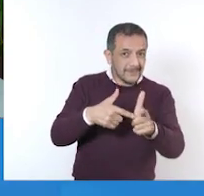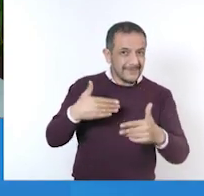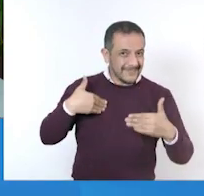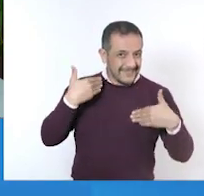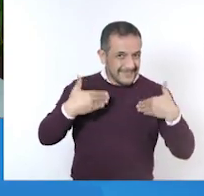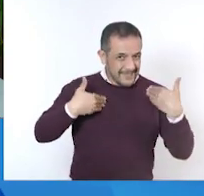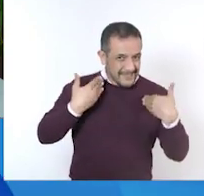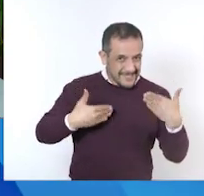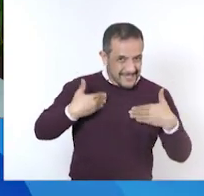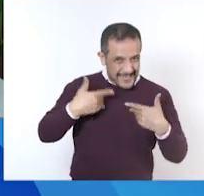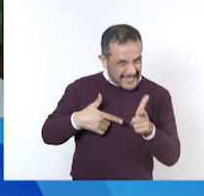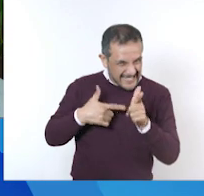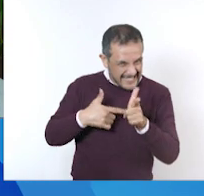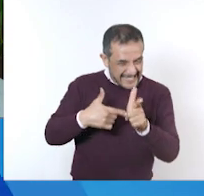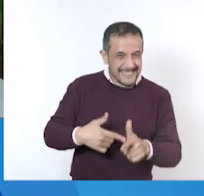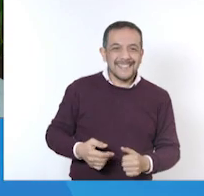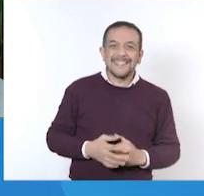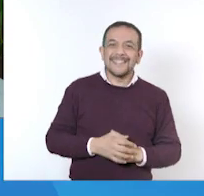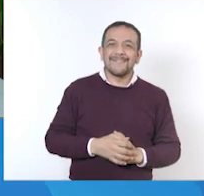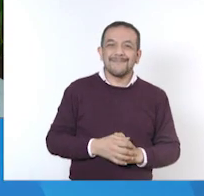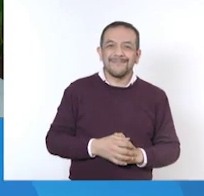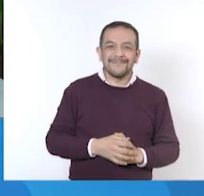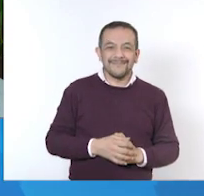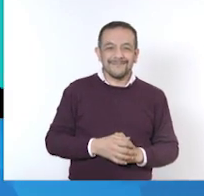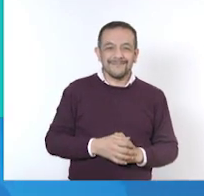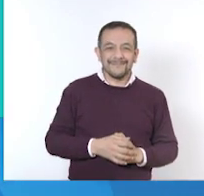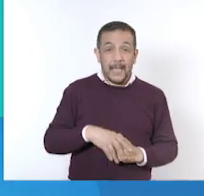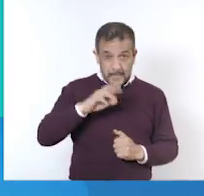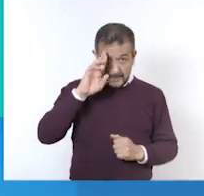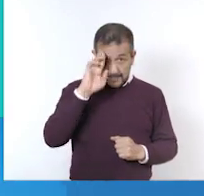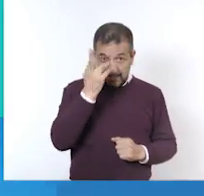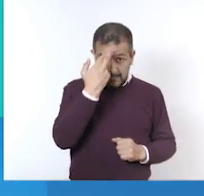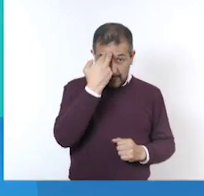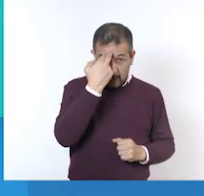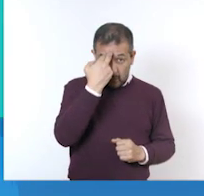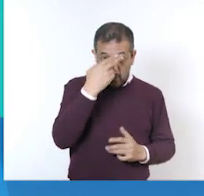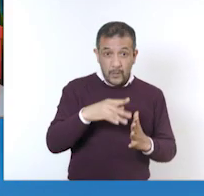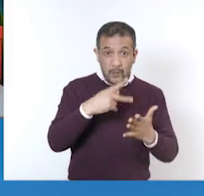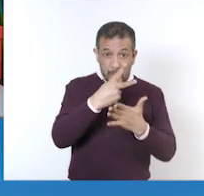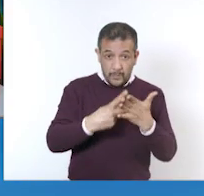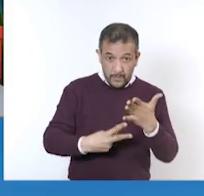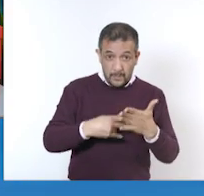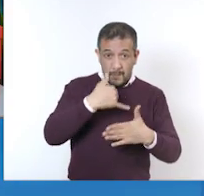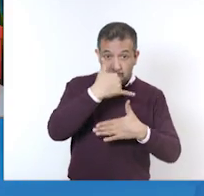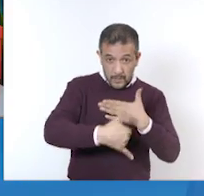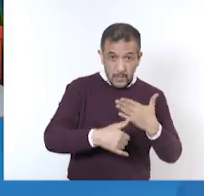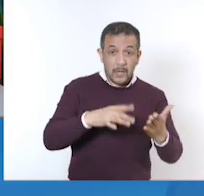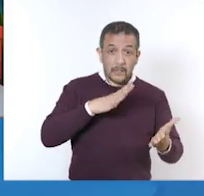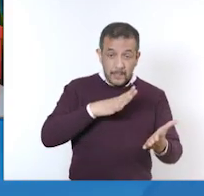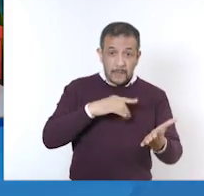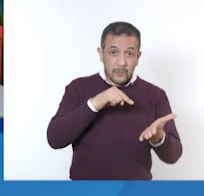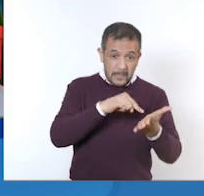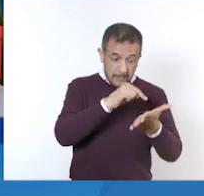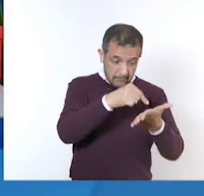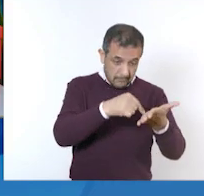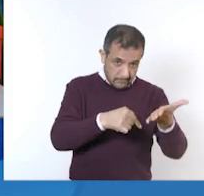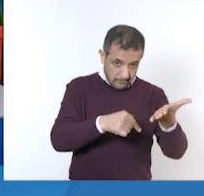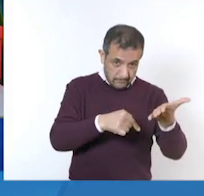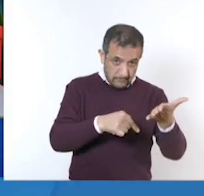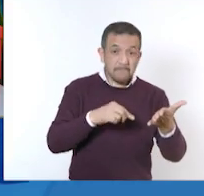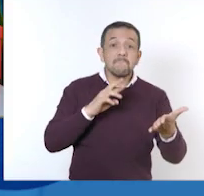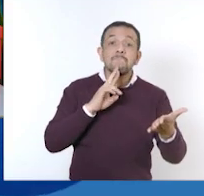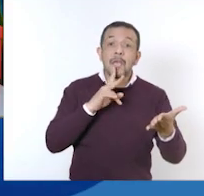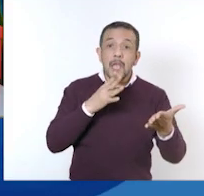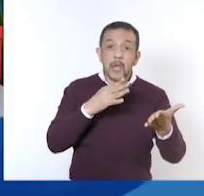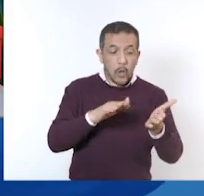este mismo ánimo lleno de alegría y entusiasmo. Recuerda que dentro del proyecto estamos en la etapa de crear